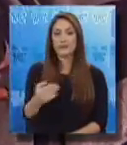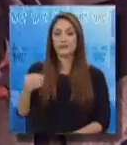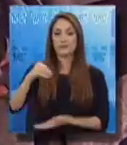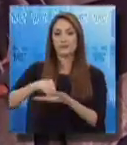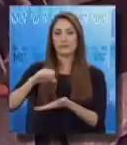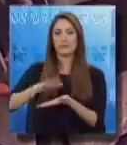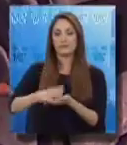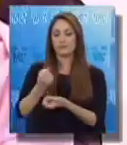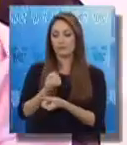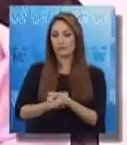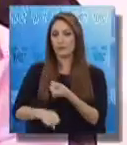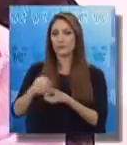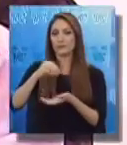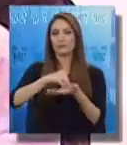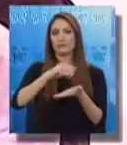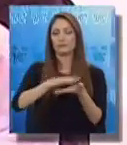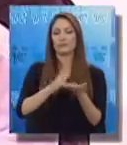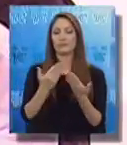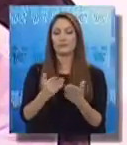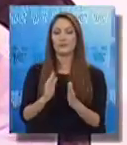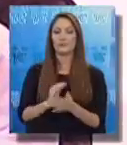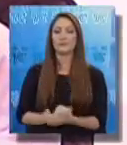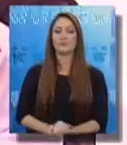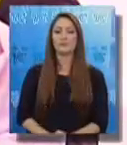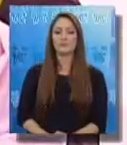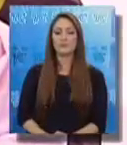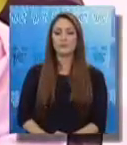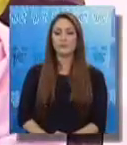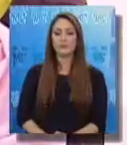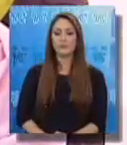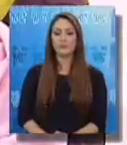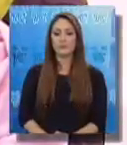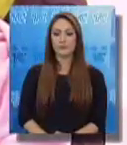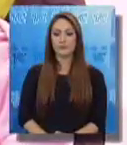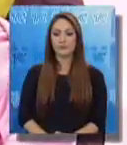al nacer. Carlos Andrés Núñez, TC Televisión.